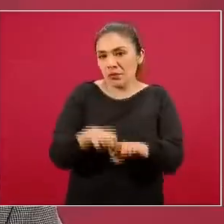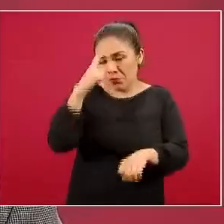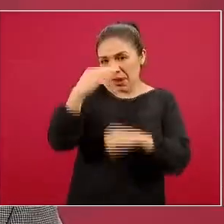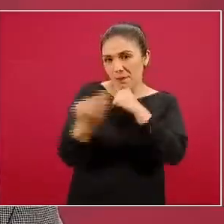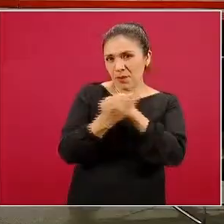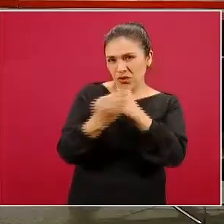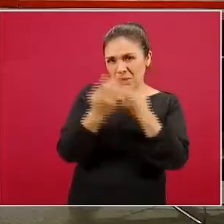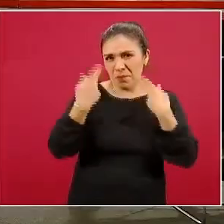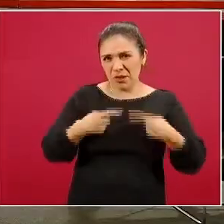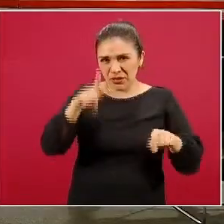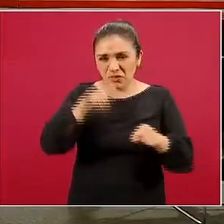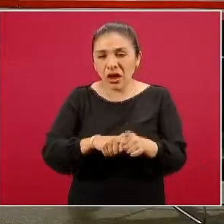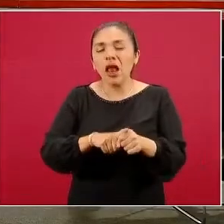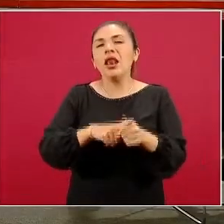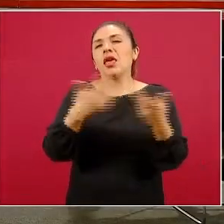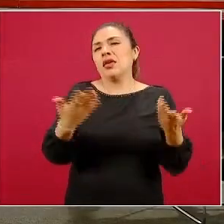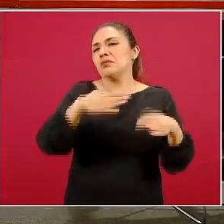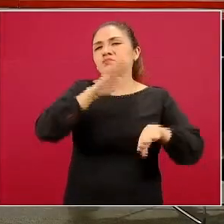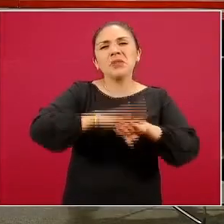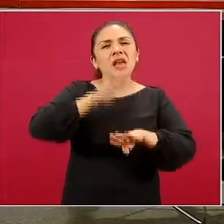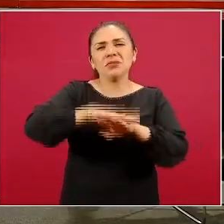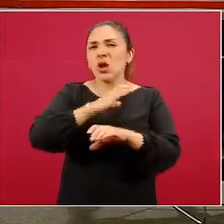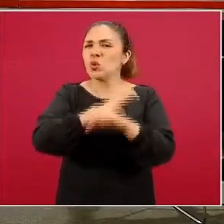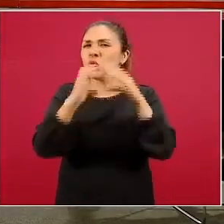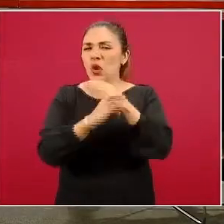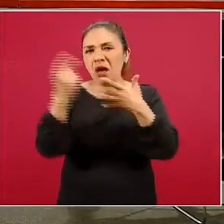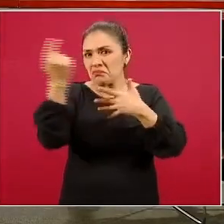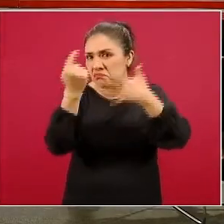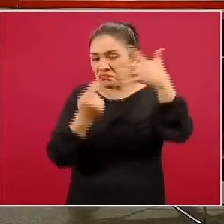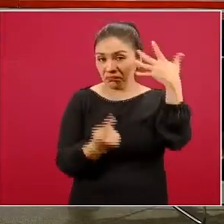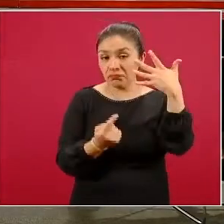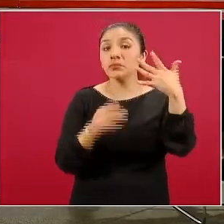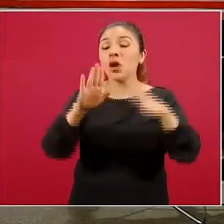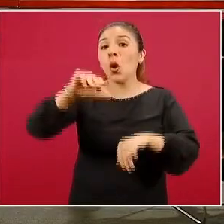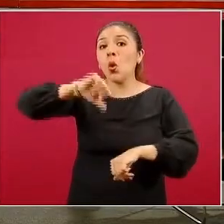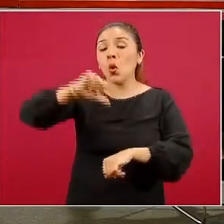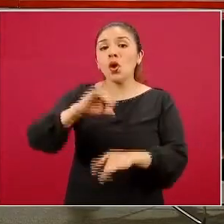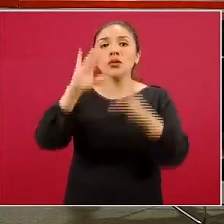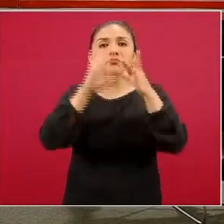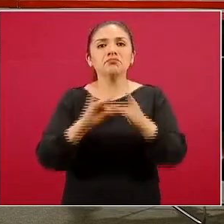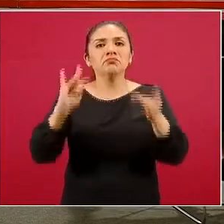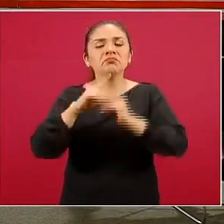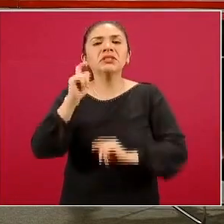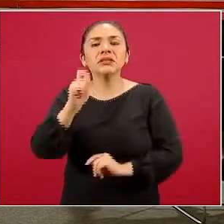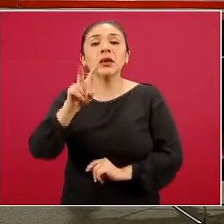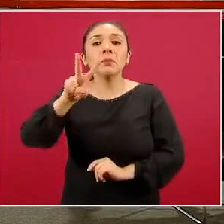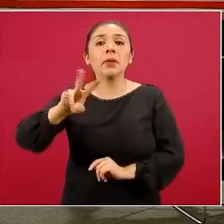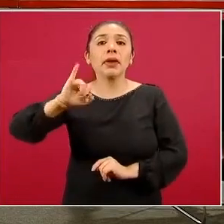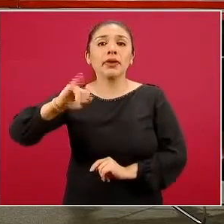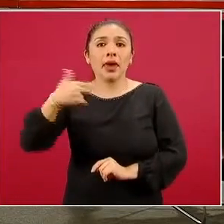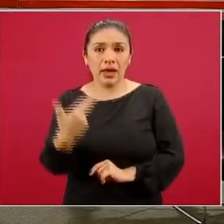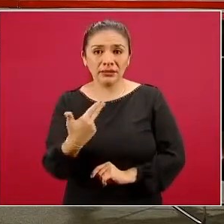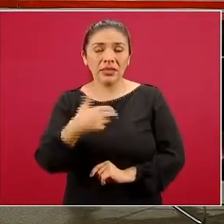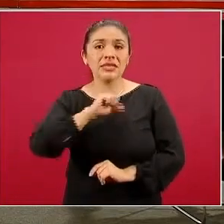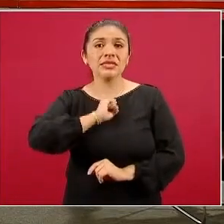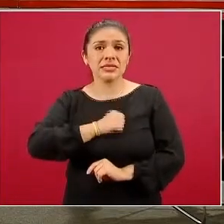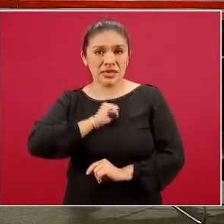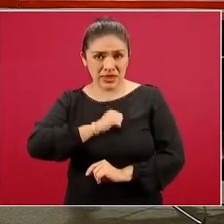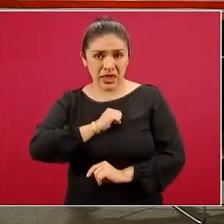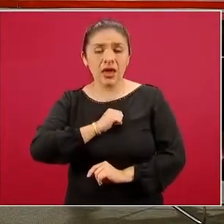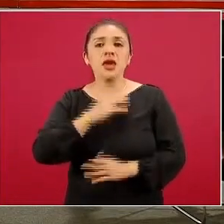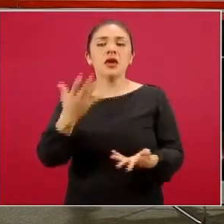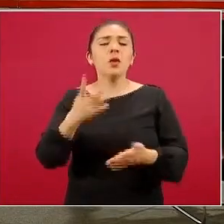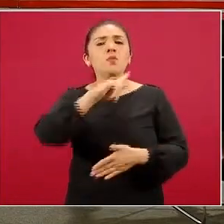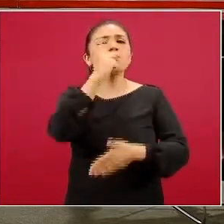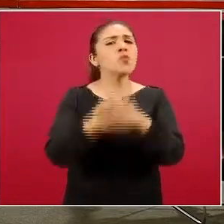protección personal y otros elementos. Hoy viene a hablarnos de VIH, de SIDA, de